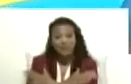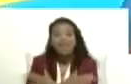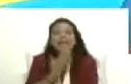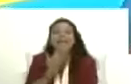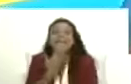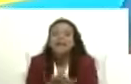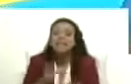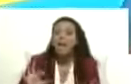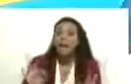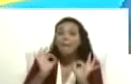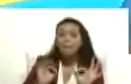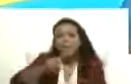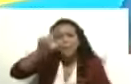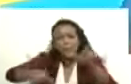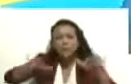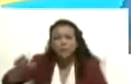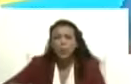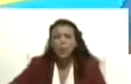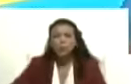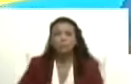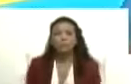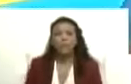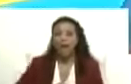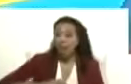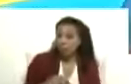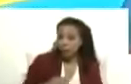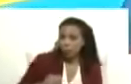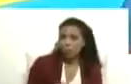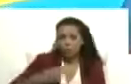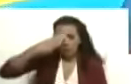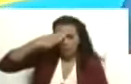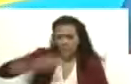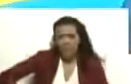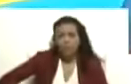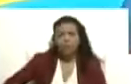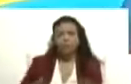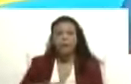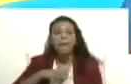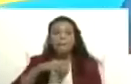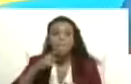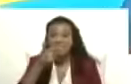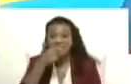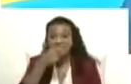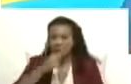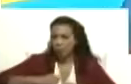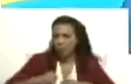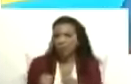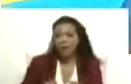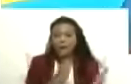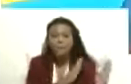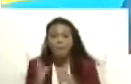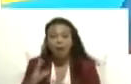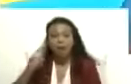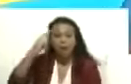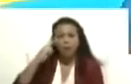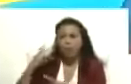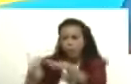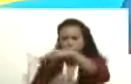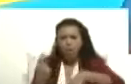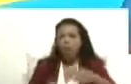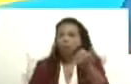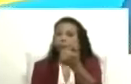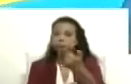muy especialmente a la Fuerza Armada Nacional Bolivariana, que a través del Plan República ha sido el